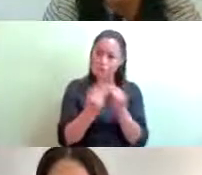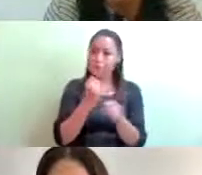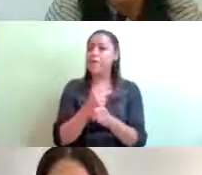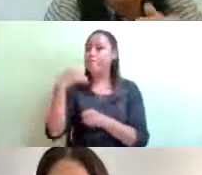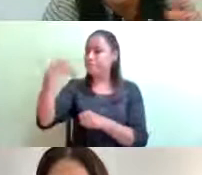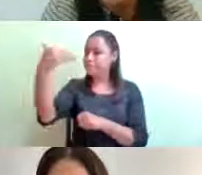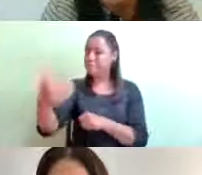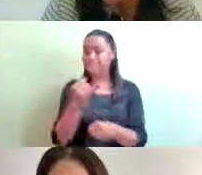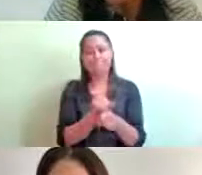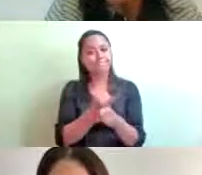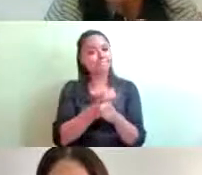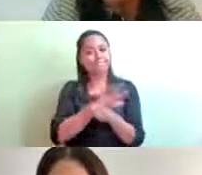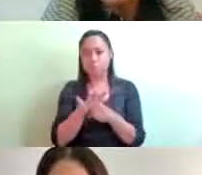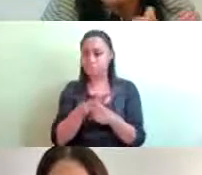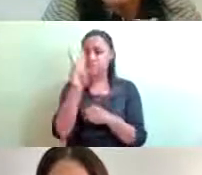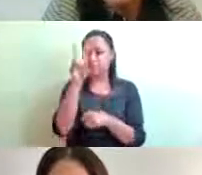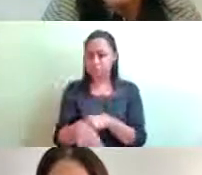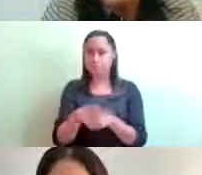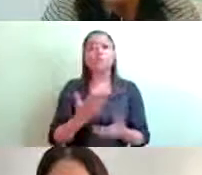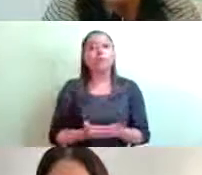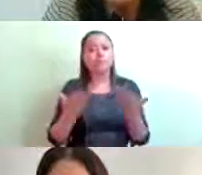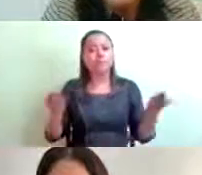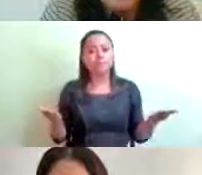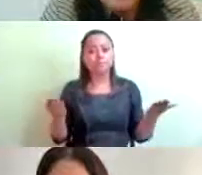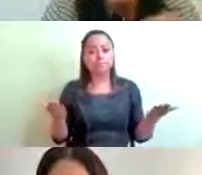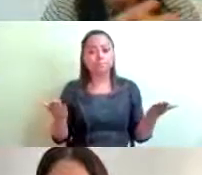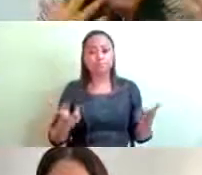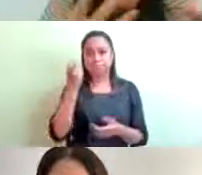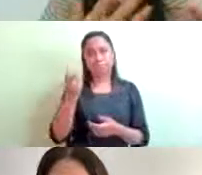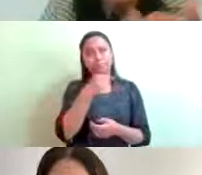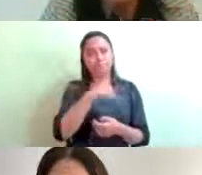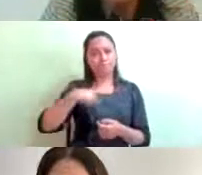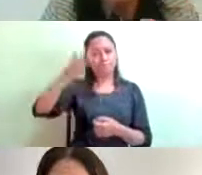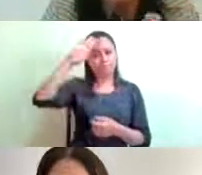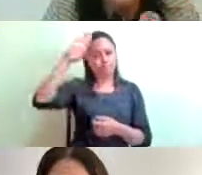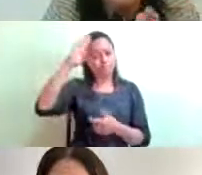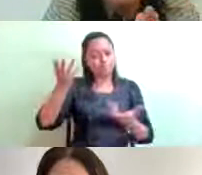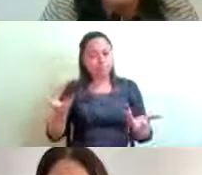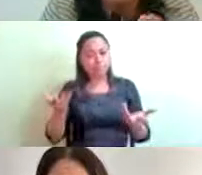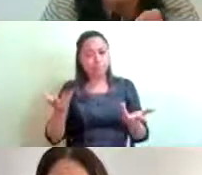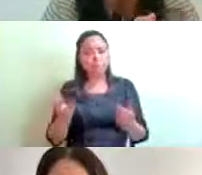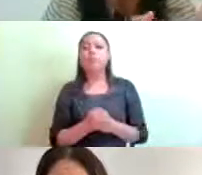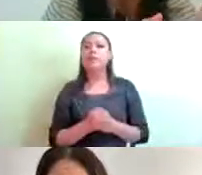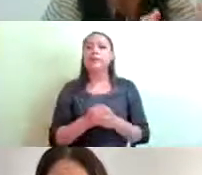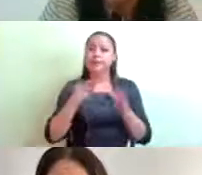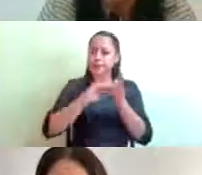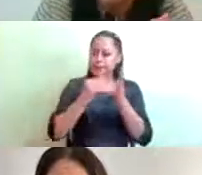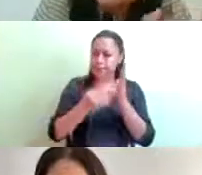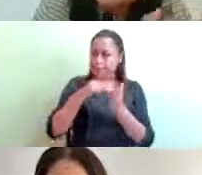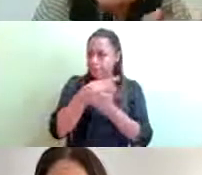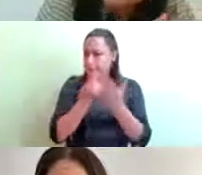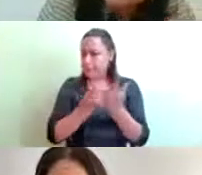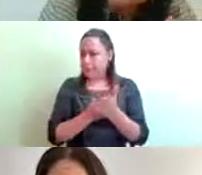hacer, lo cual nos puede llevar a la idea, al pensamiento y a la planeación de que